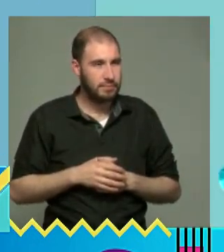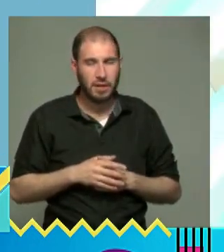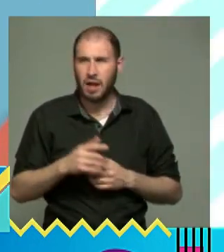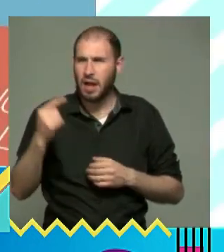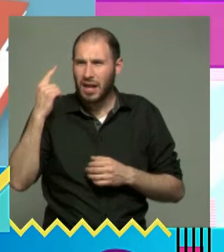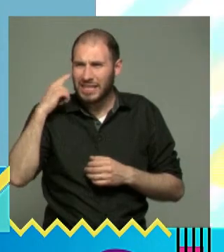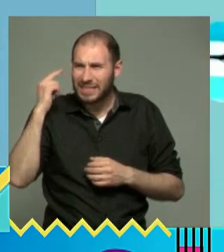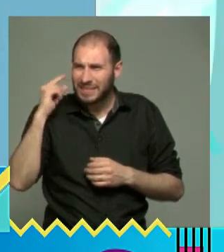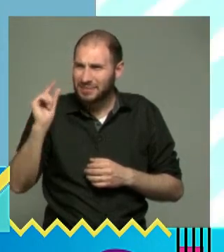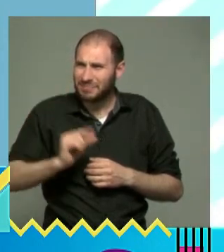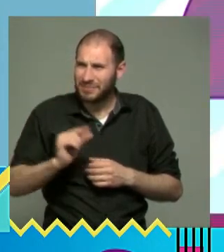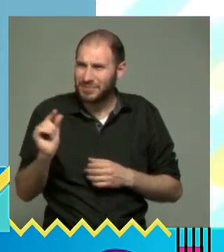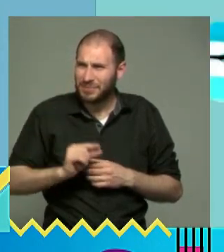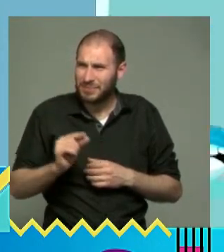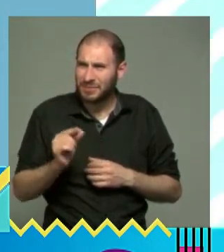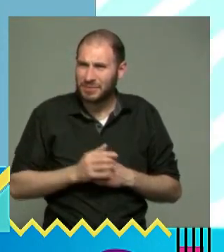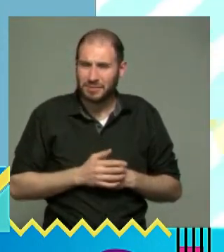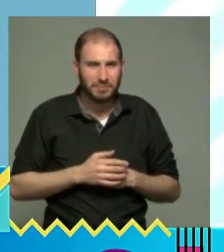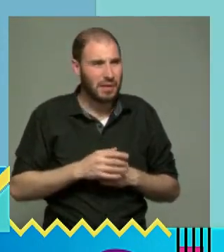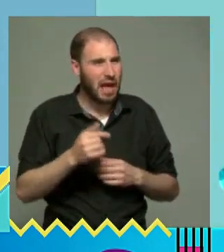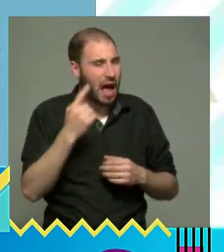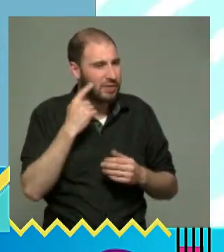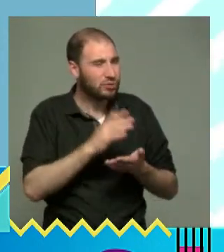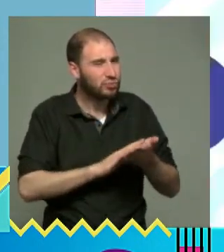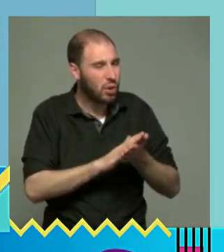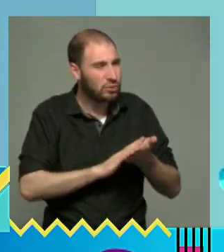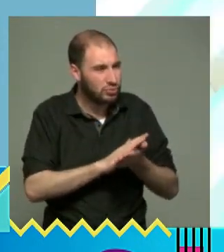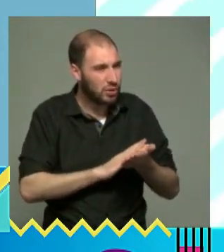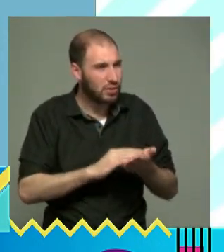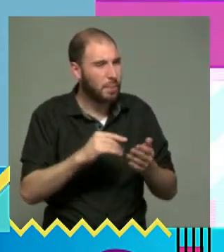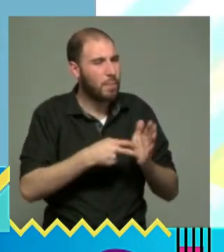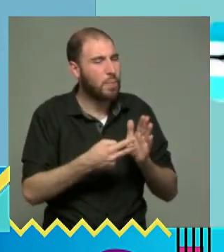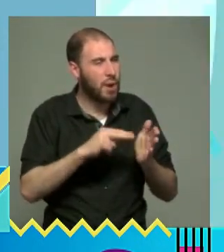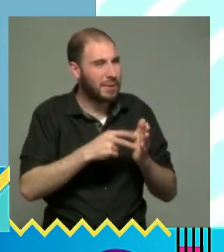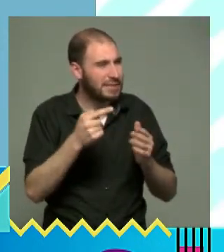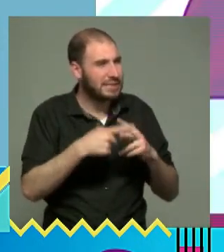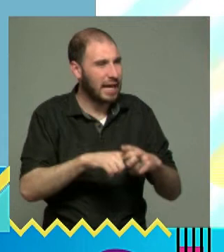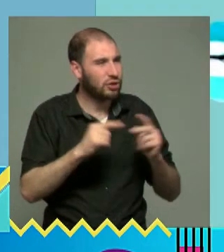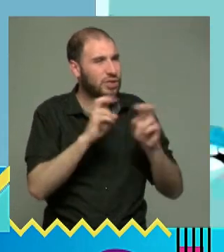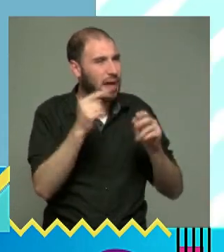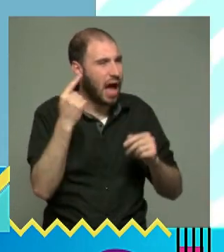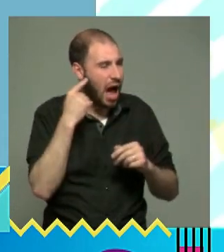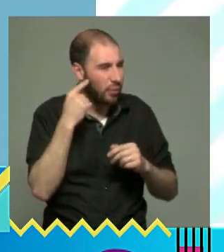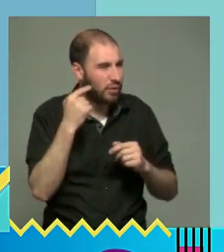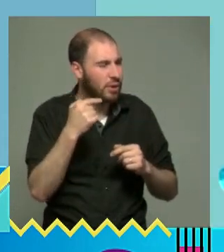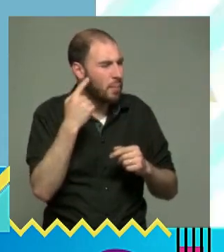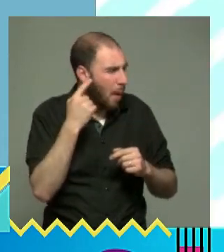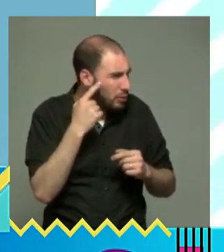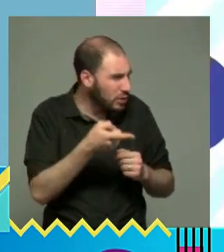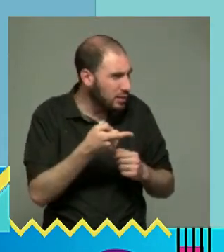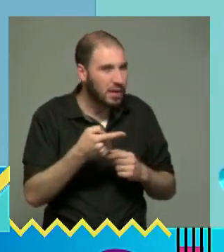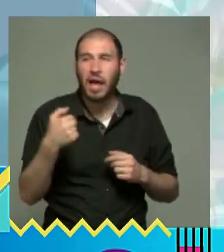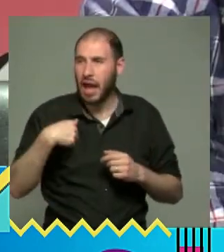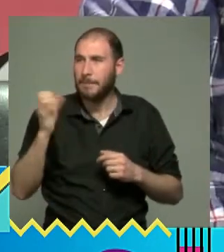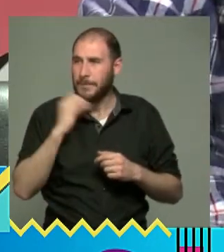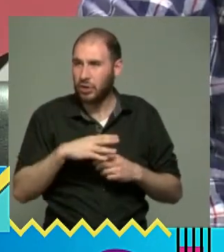No te estoy escuchando. Vamos a tratar de ir solucionando el inconveniente técnico con respecto al audio. Ana, ¿me escuchás? Ahí